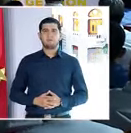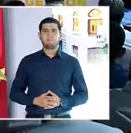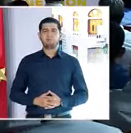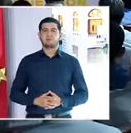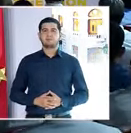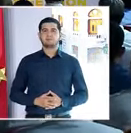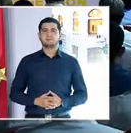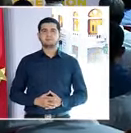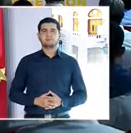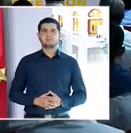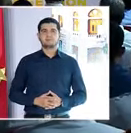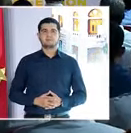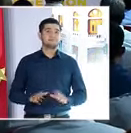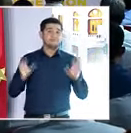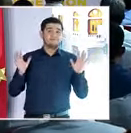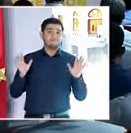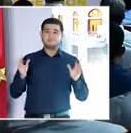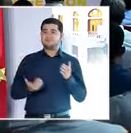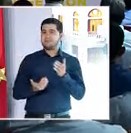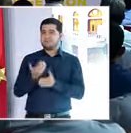Bueno, llegó el momento.